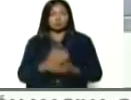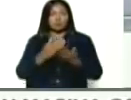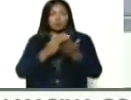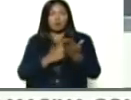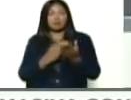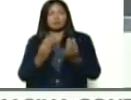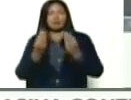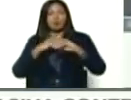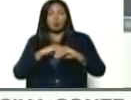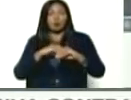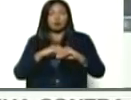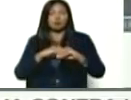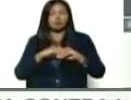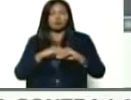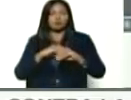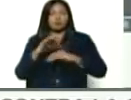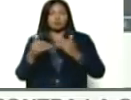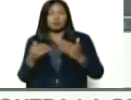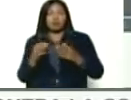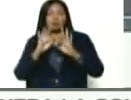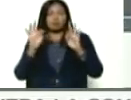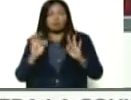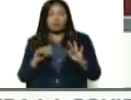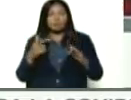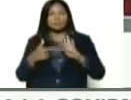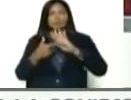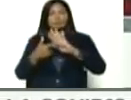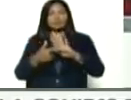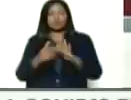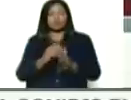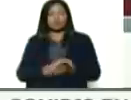pre aprobación del método presentado